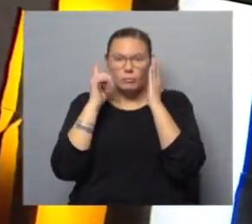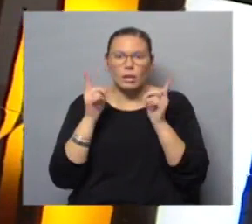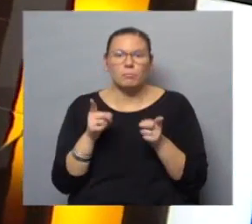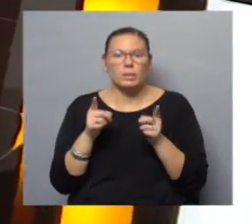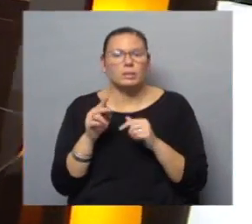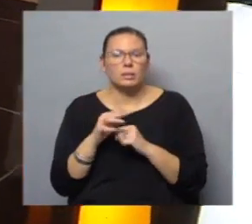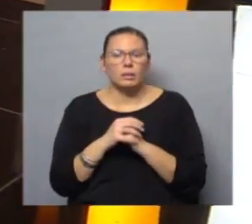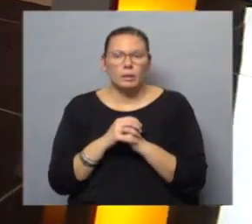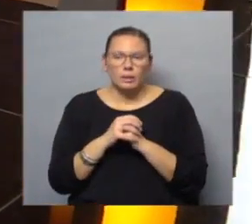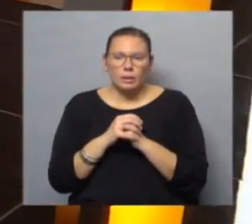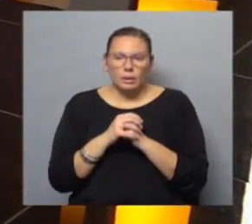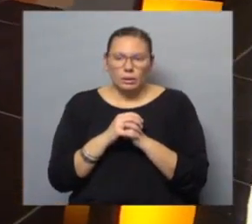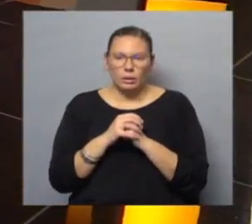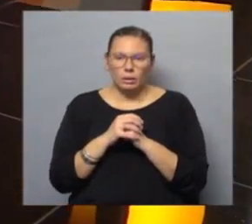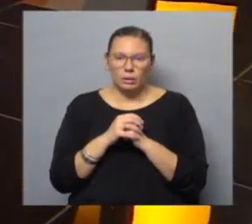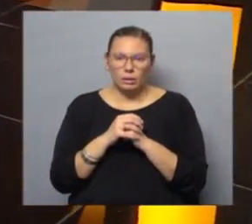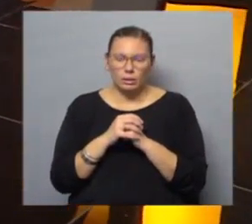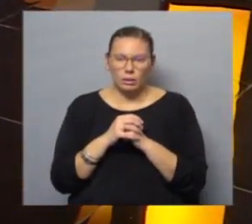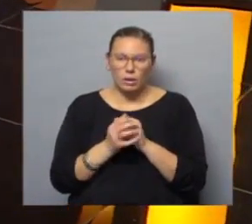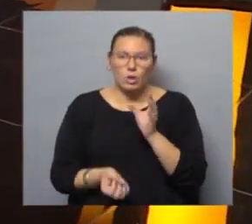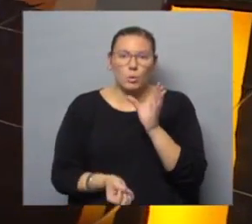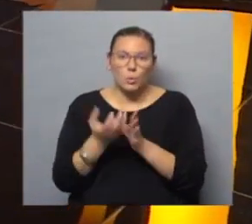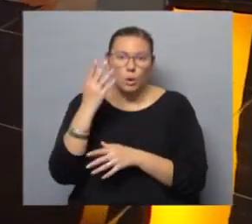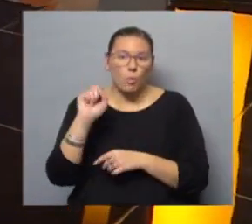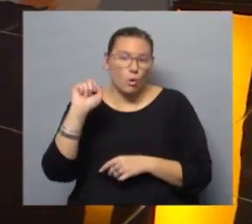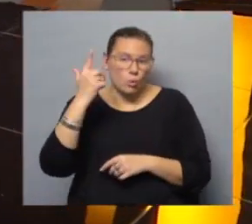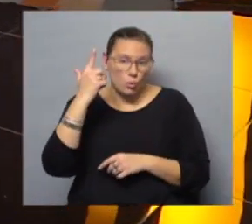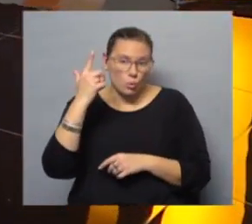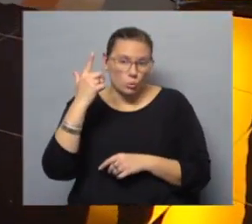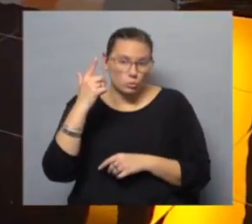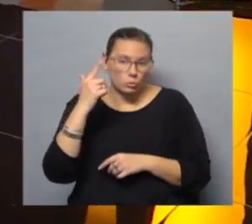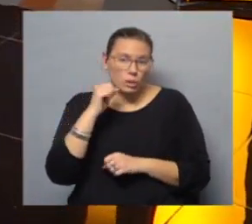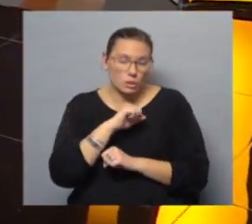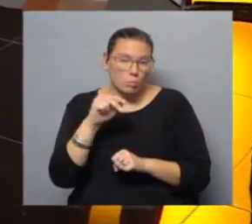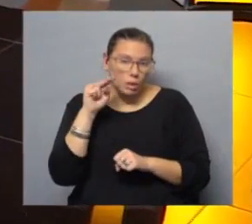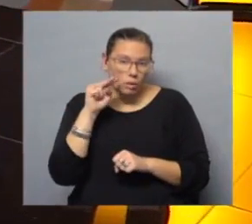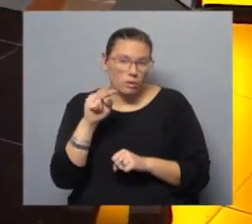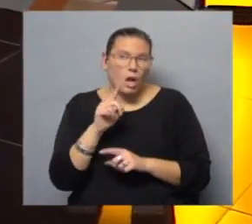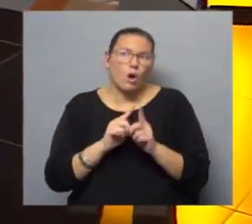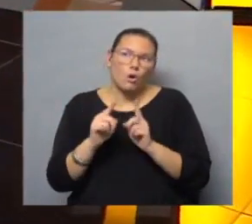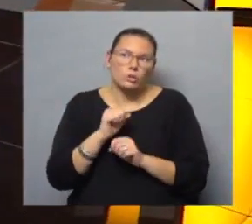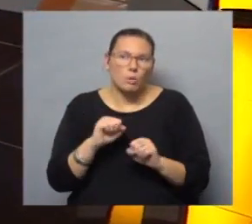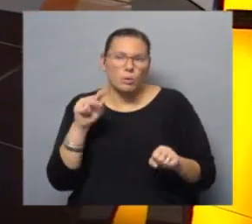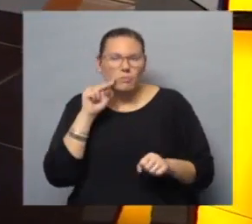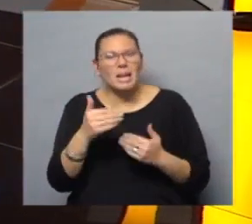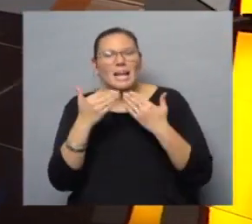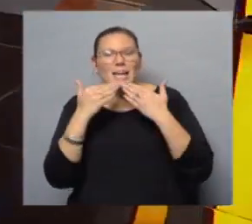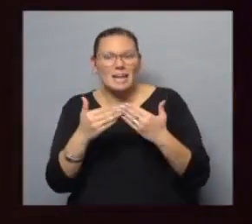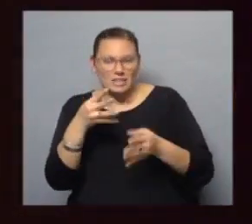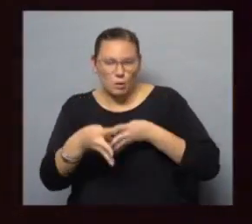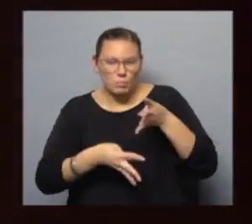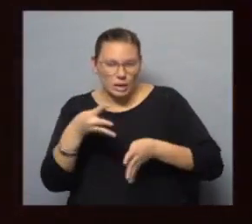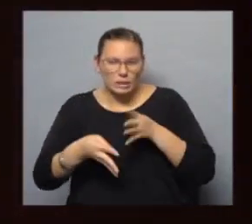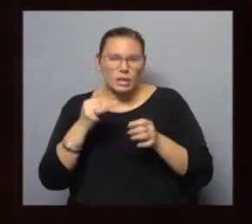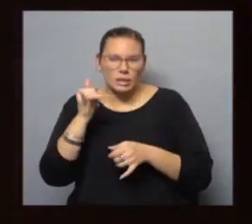apreciación del nuevo, digamos, el nuevo rango de luz, ¿no? Que capta, o sea, hay cosas que se pueden ver gracias a estos instrumentos y al